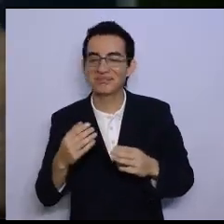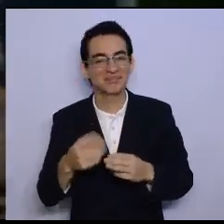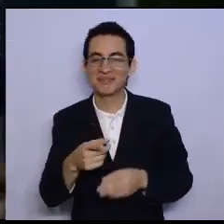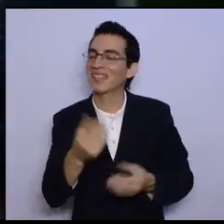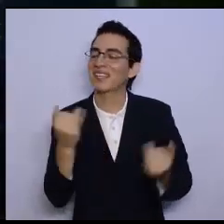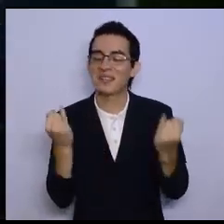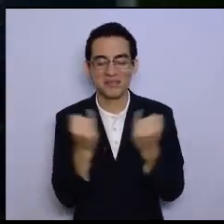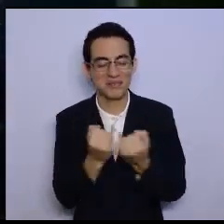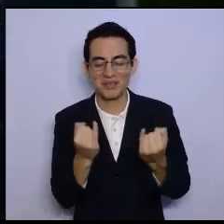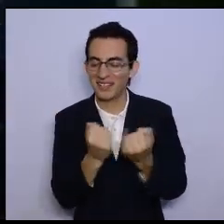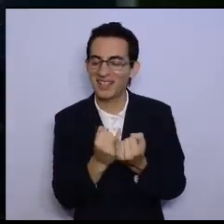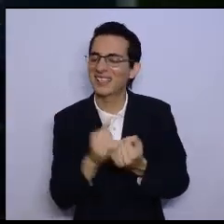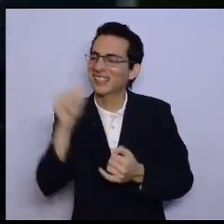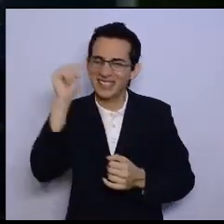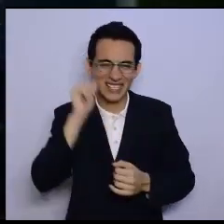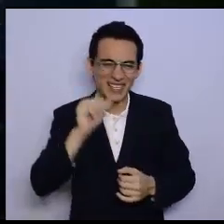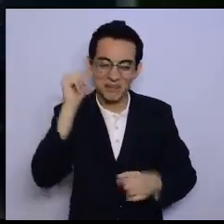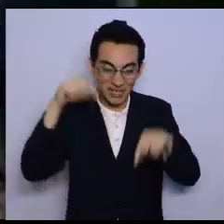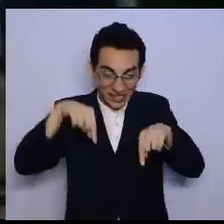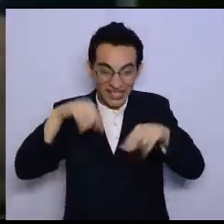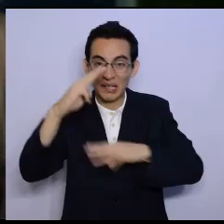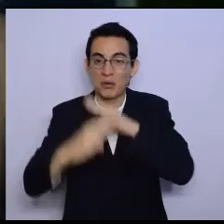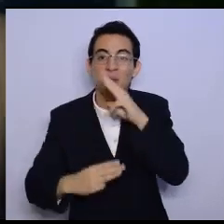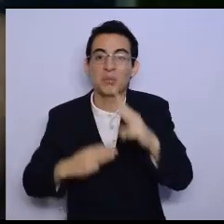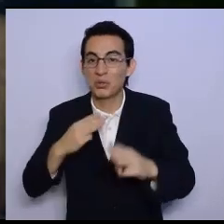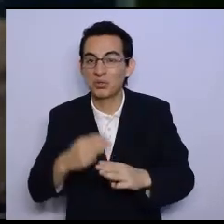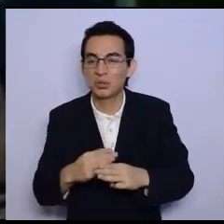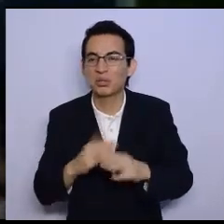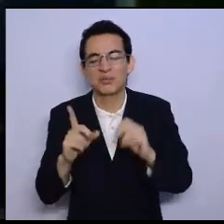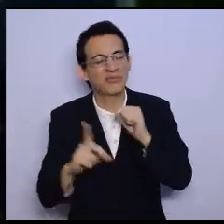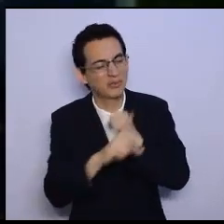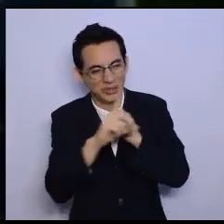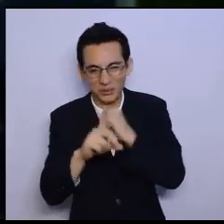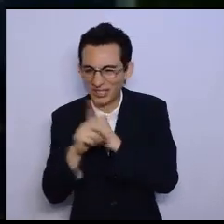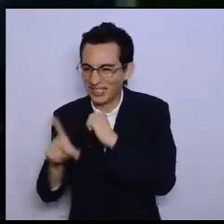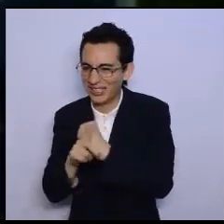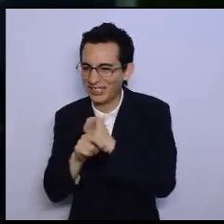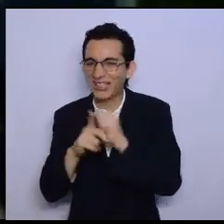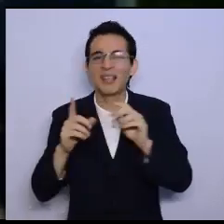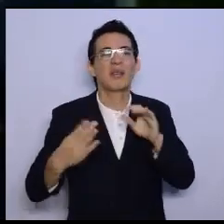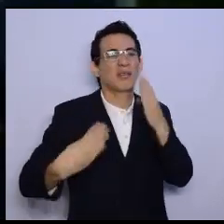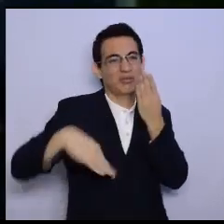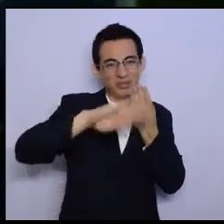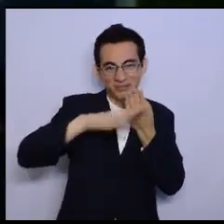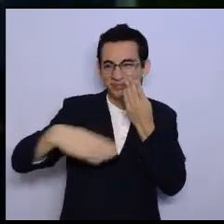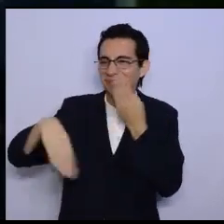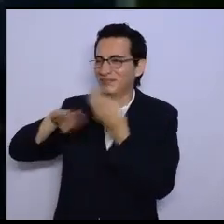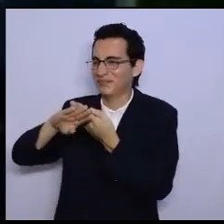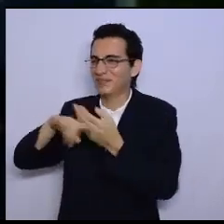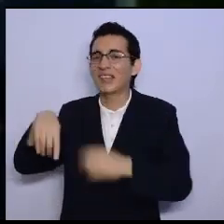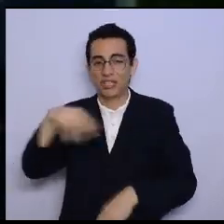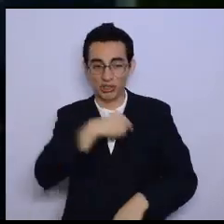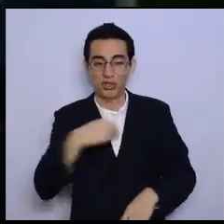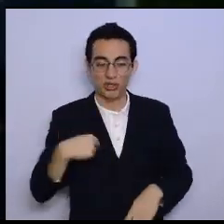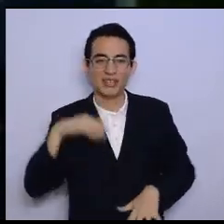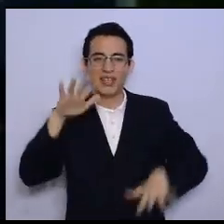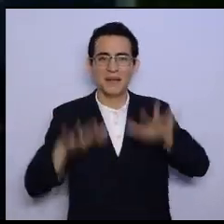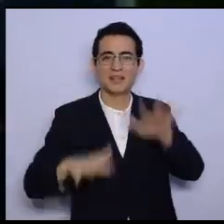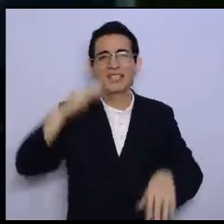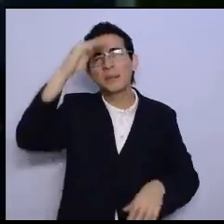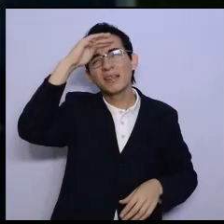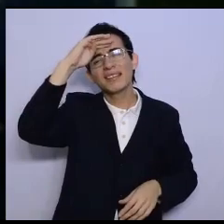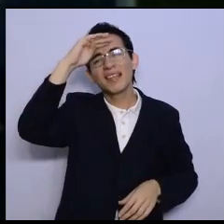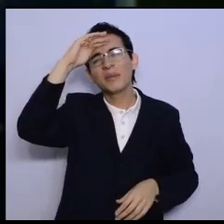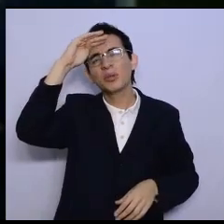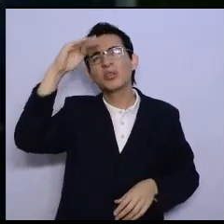vamos a vivir aflicciones. Jesús sabe que hay momentos en que nos sentimos como que Dios se olvida de nosotros, como